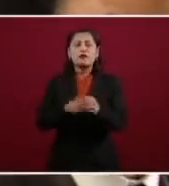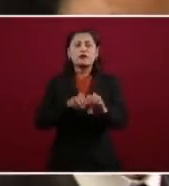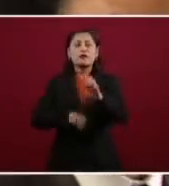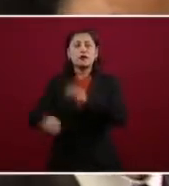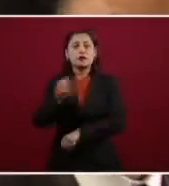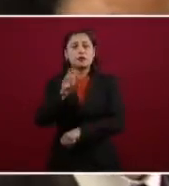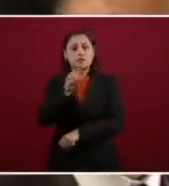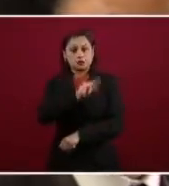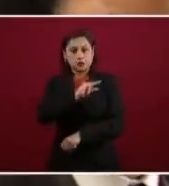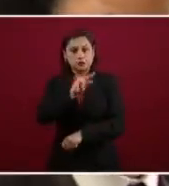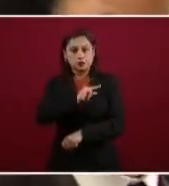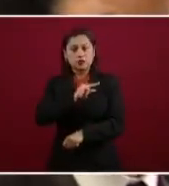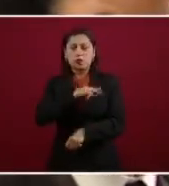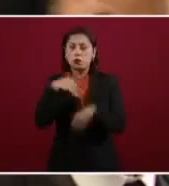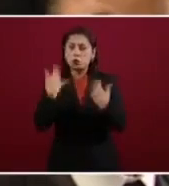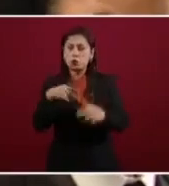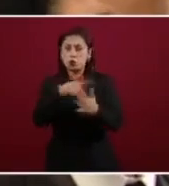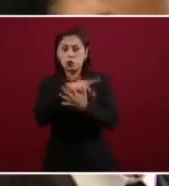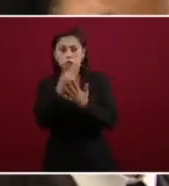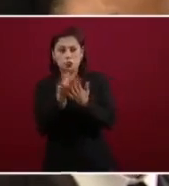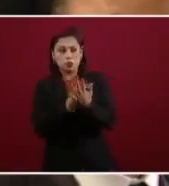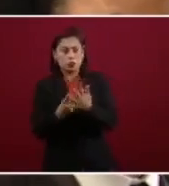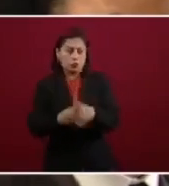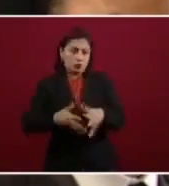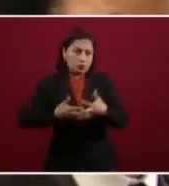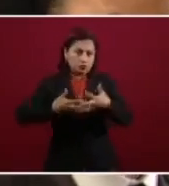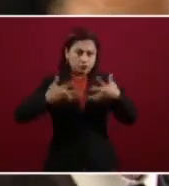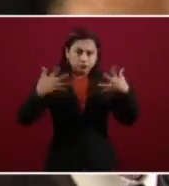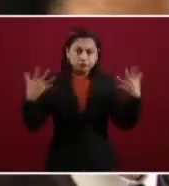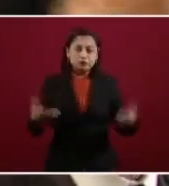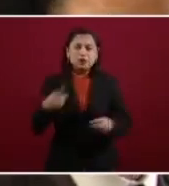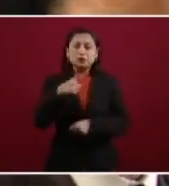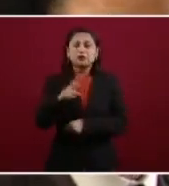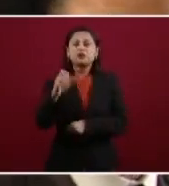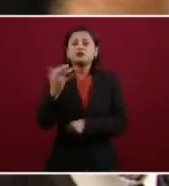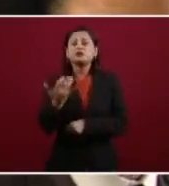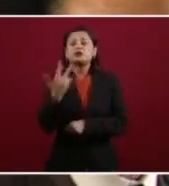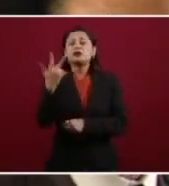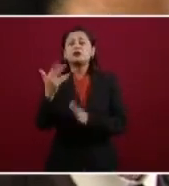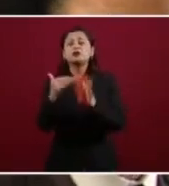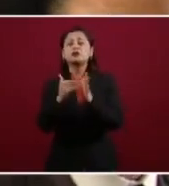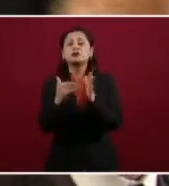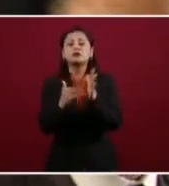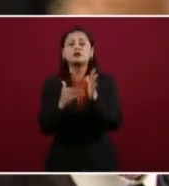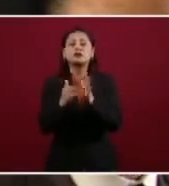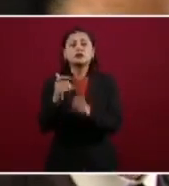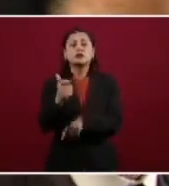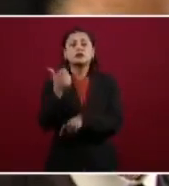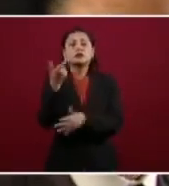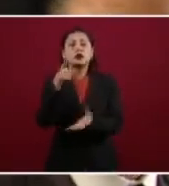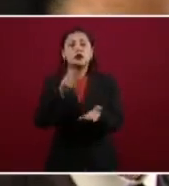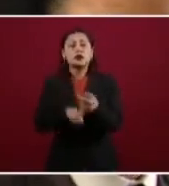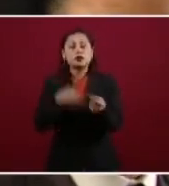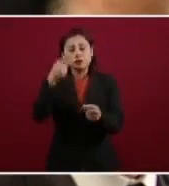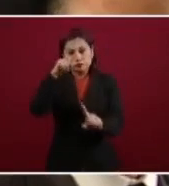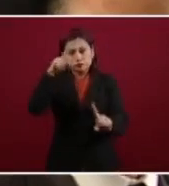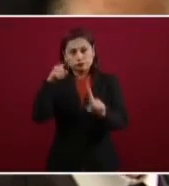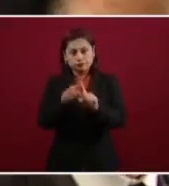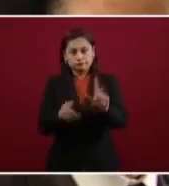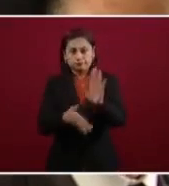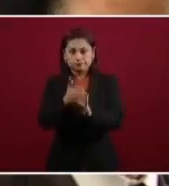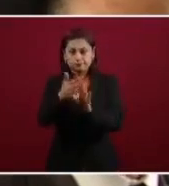programa muy ambicioso de más de 158 mil millones de pesos en materia infraestructura que se va a anunciar segundo si